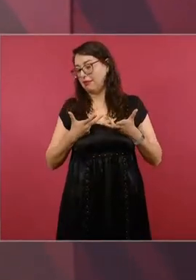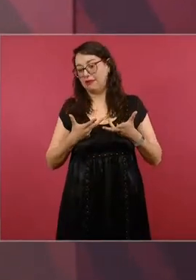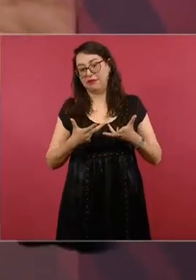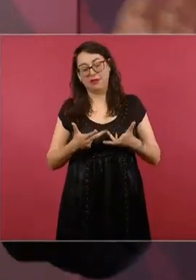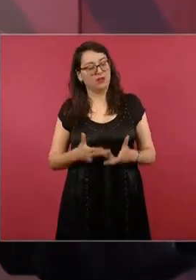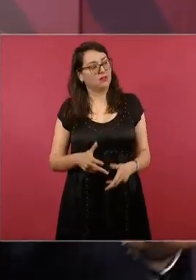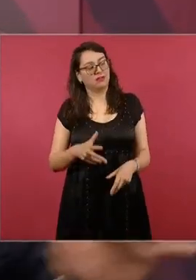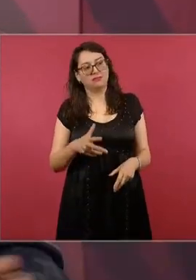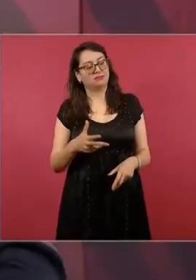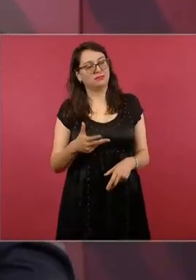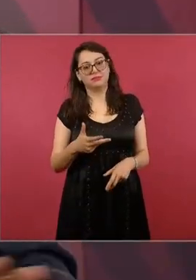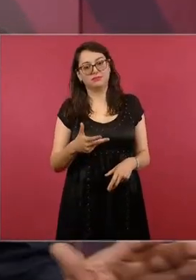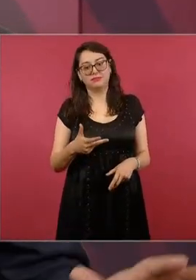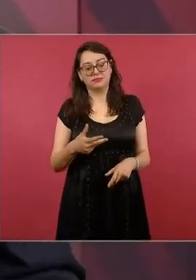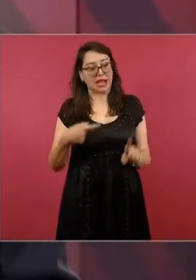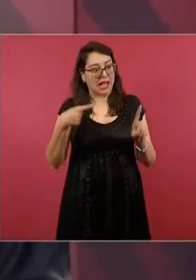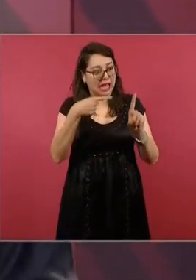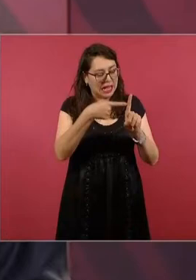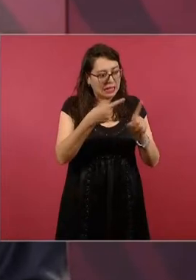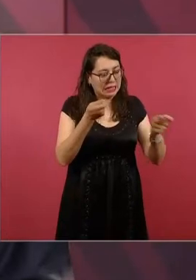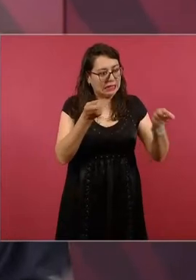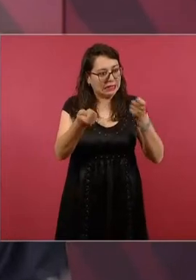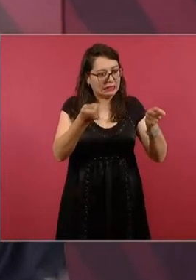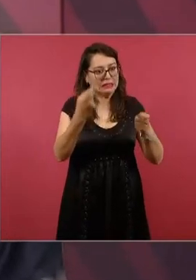llegué a